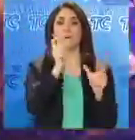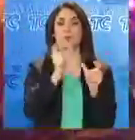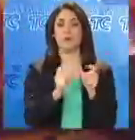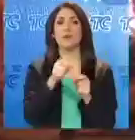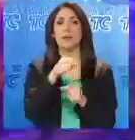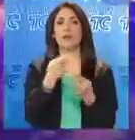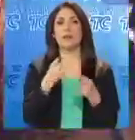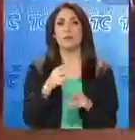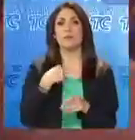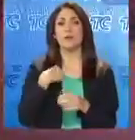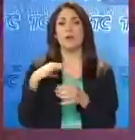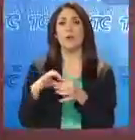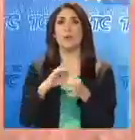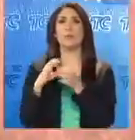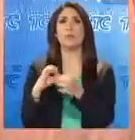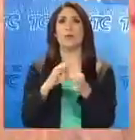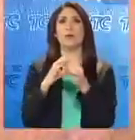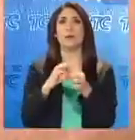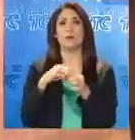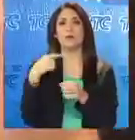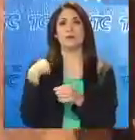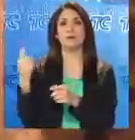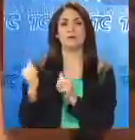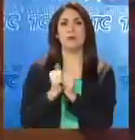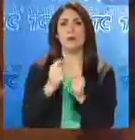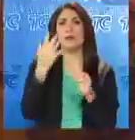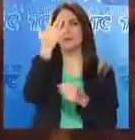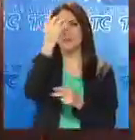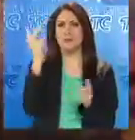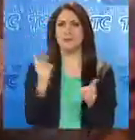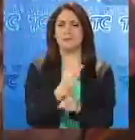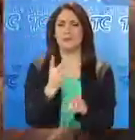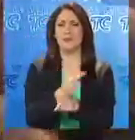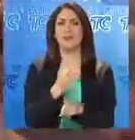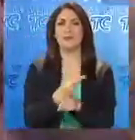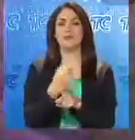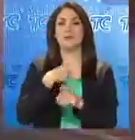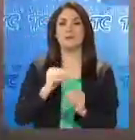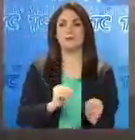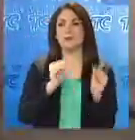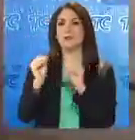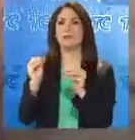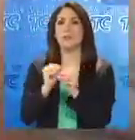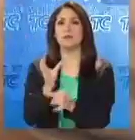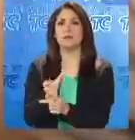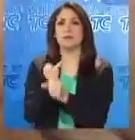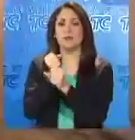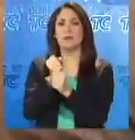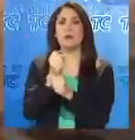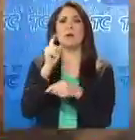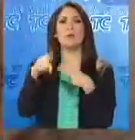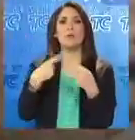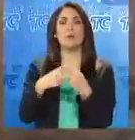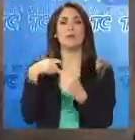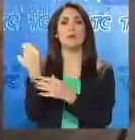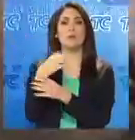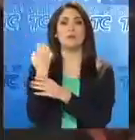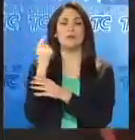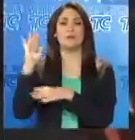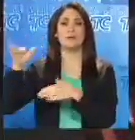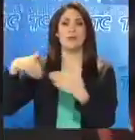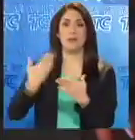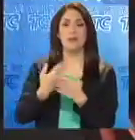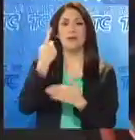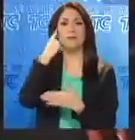ellos nuestro compañero Raúl Salazar, a pesar del peligro que corrían, lo pusieron en un lugar seguro hasta que llegaron las unidades de emergencia